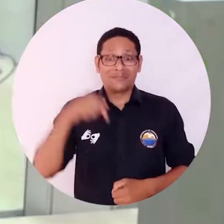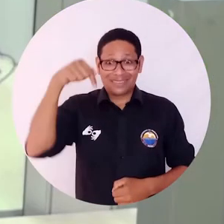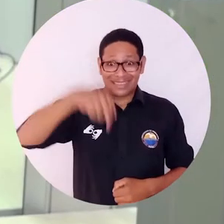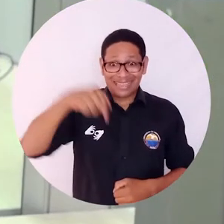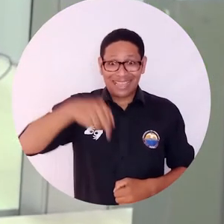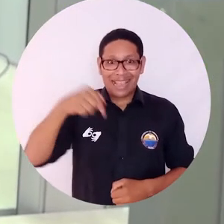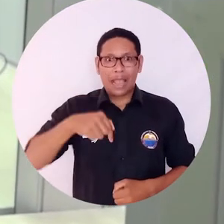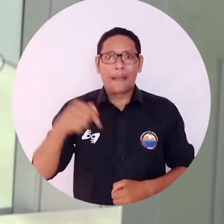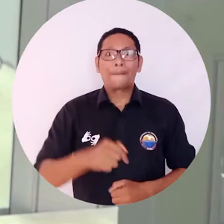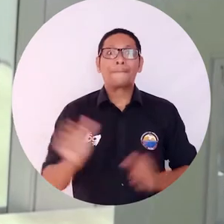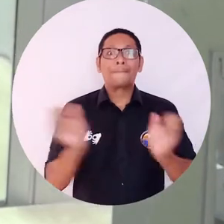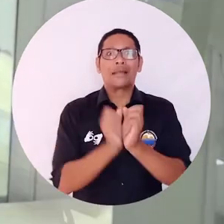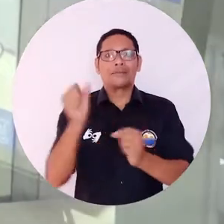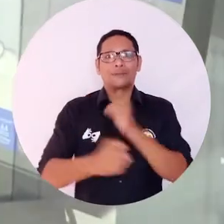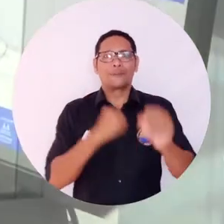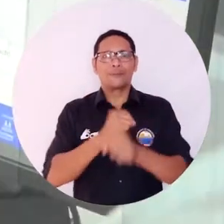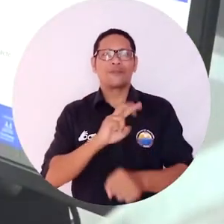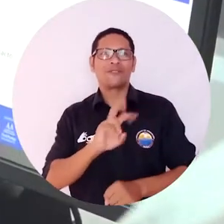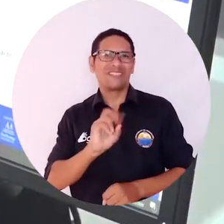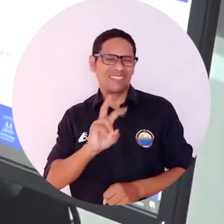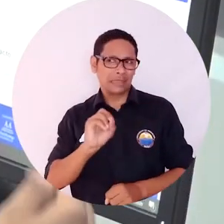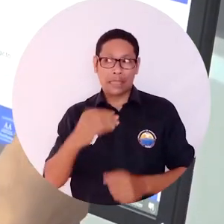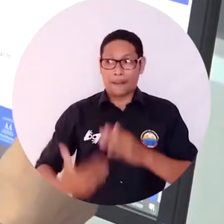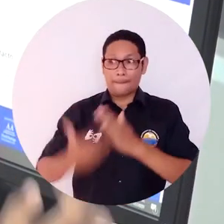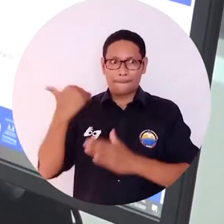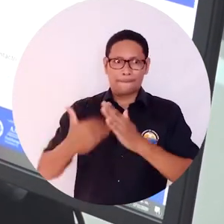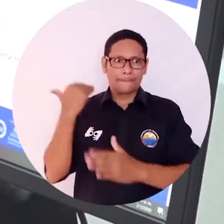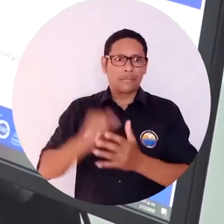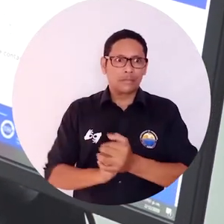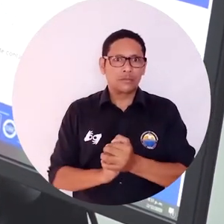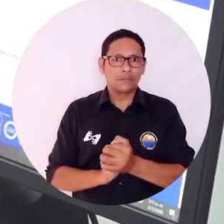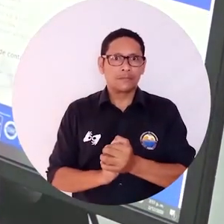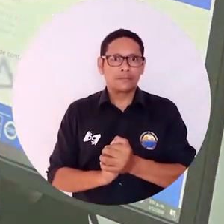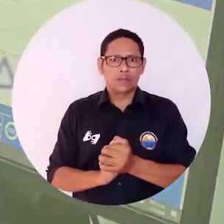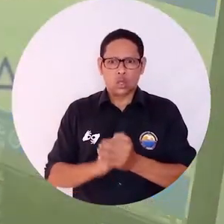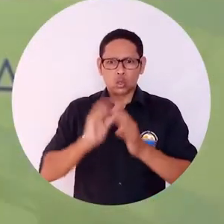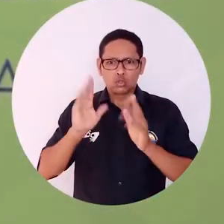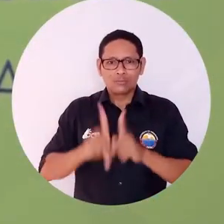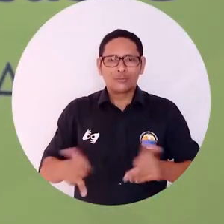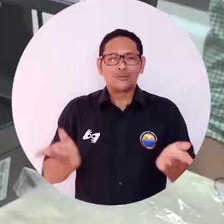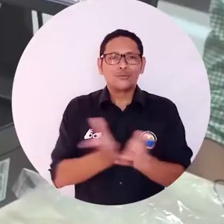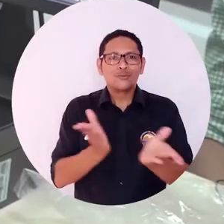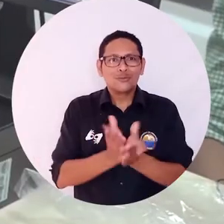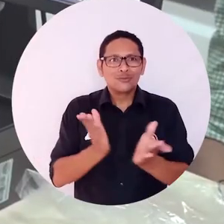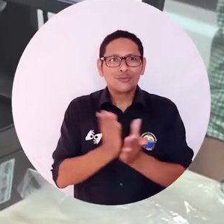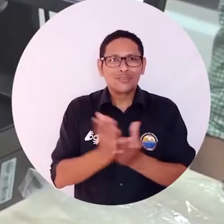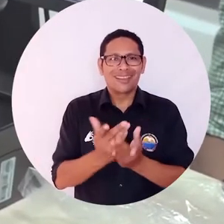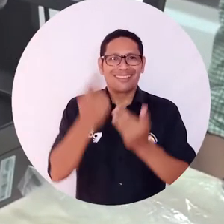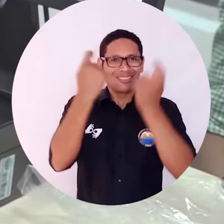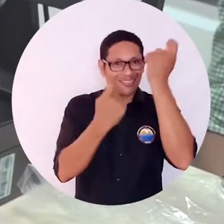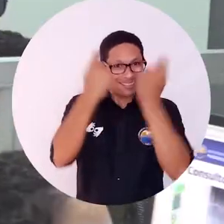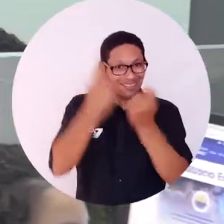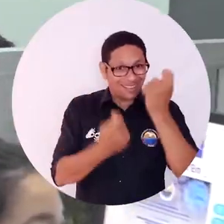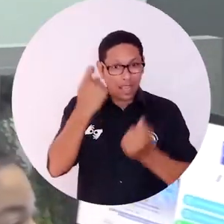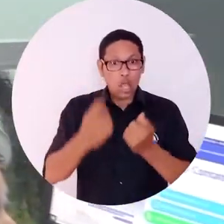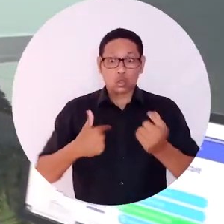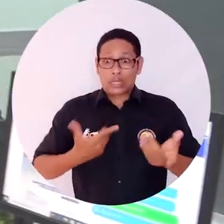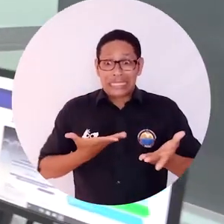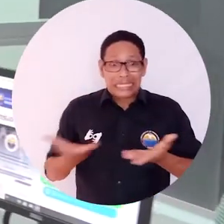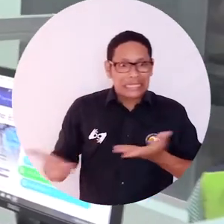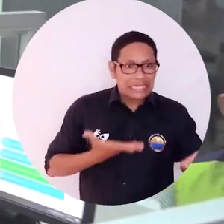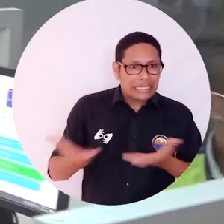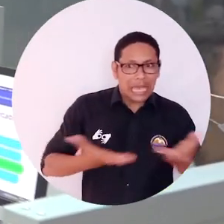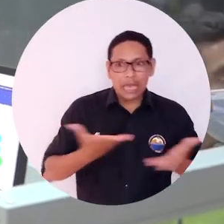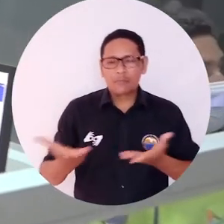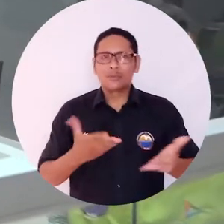Mater puso en marcha de forma remota este consultorio, donde los estudiantes del programa de contaduría pública ofrecen servicios de asesoría tributario